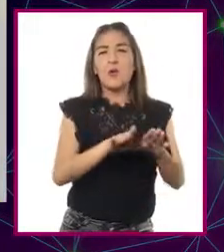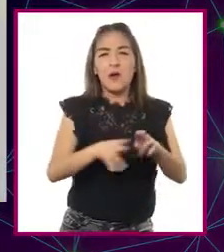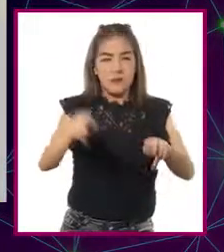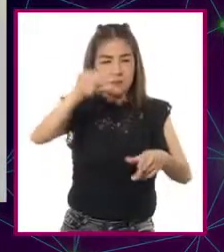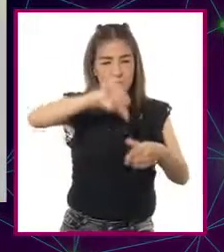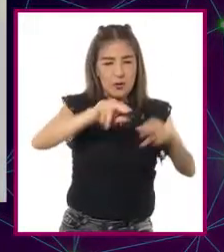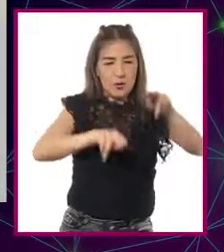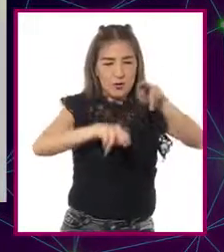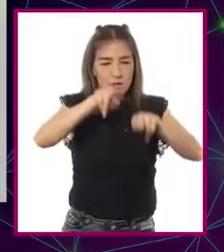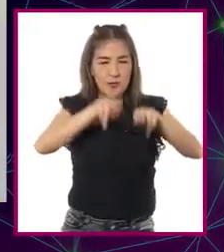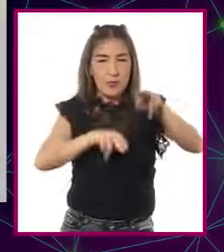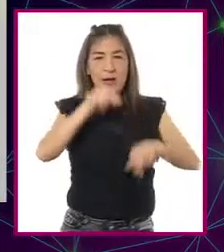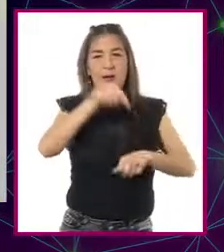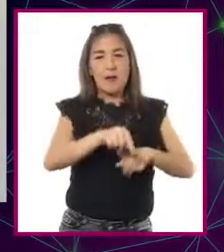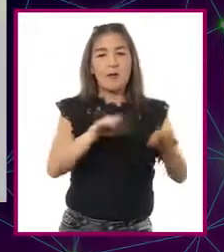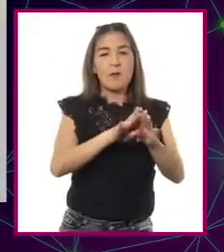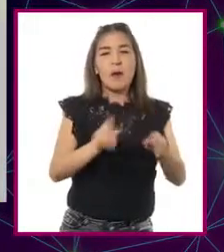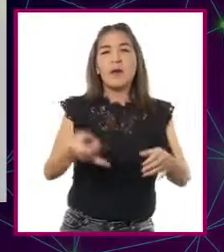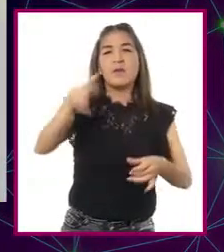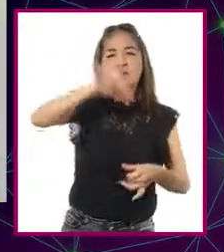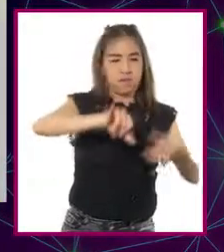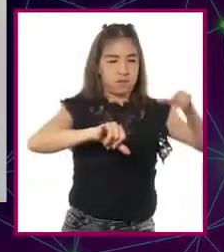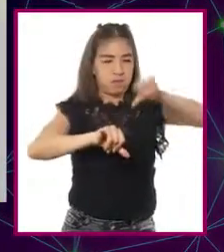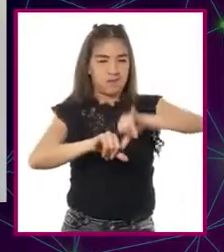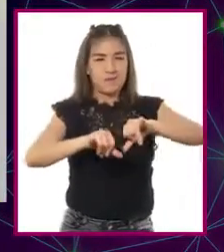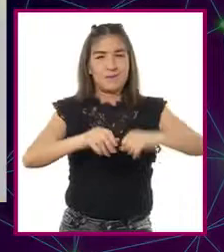como para calentar y mezclar sustancias.